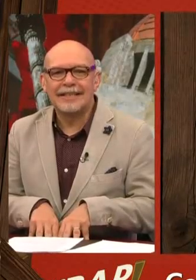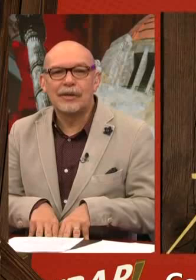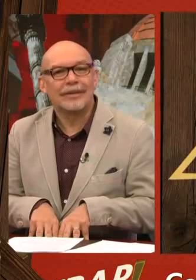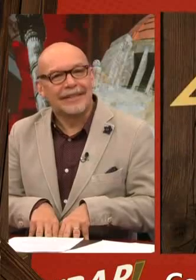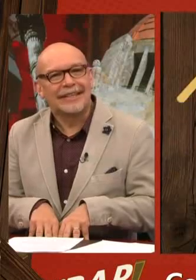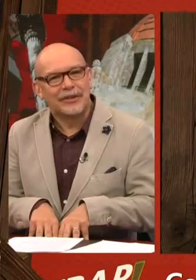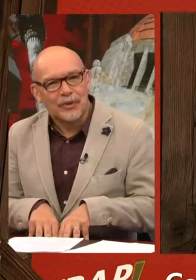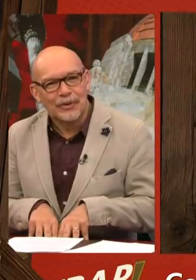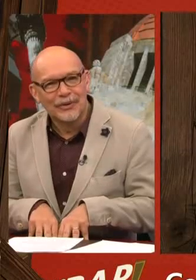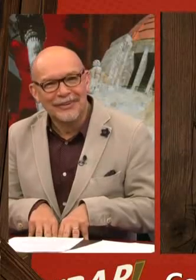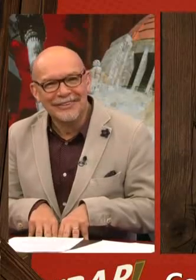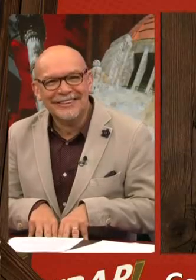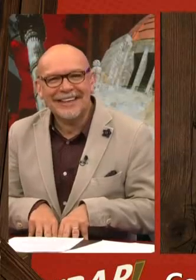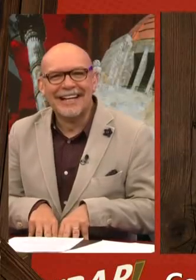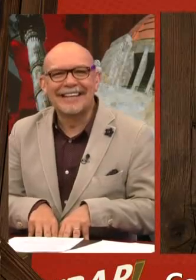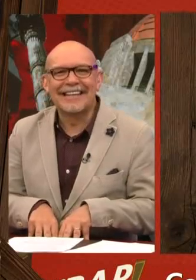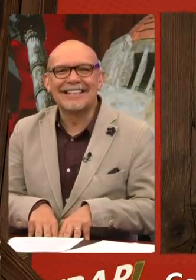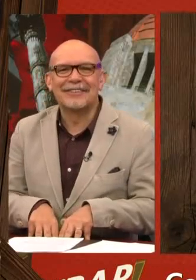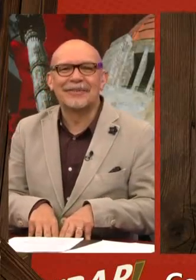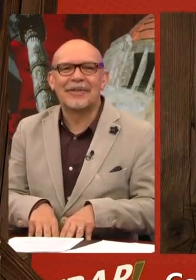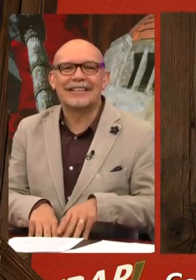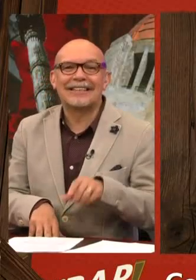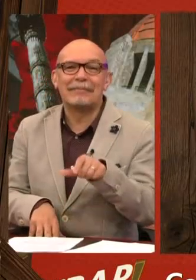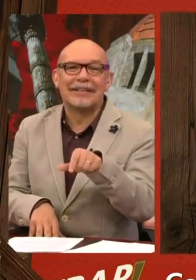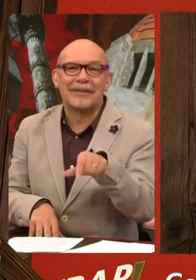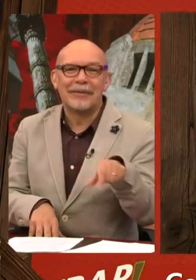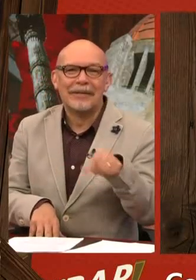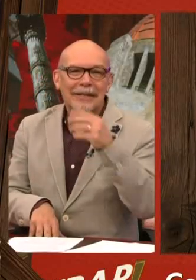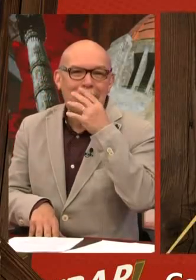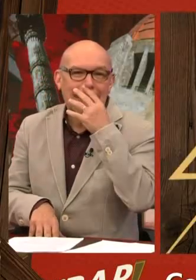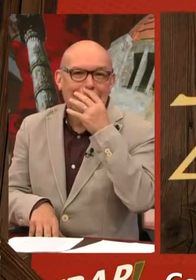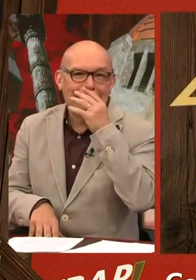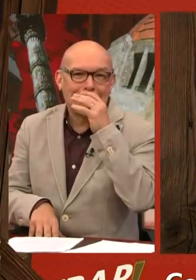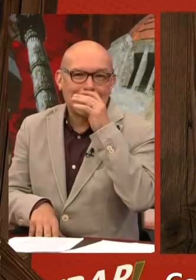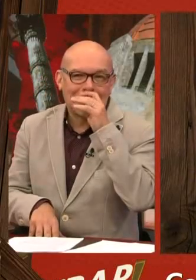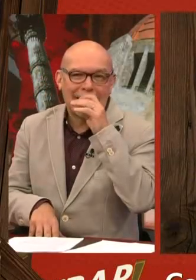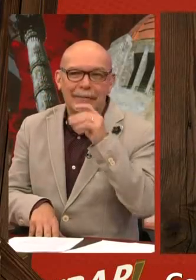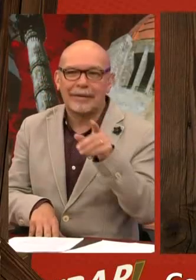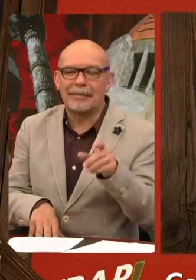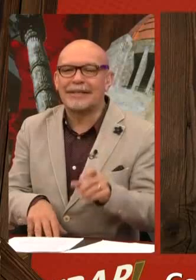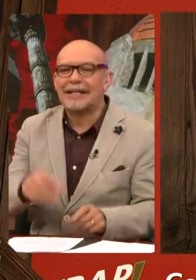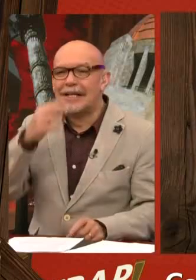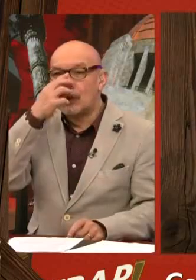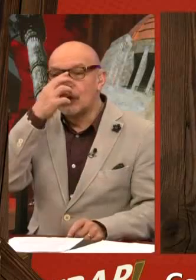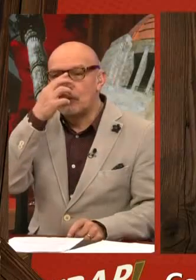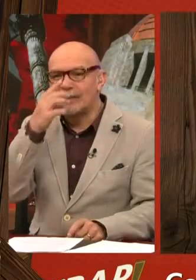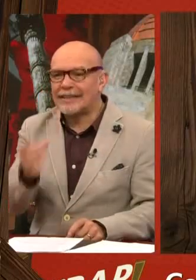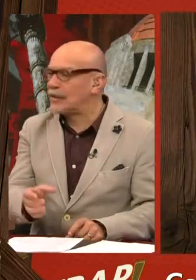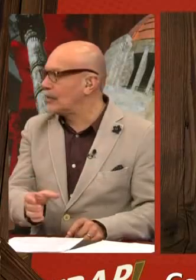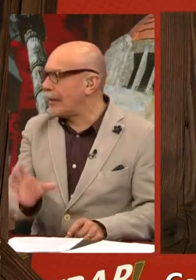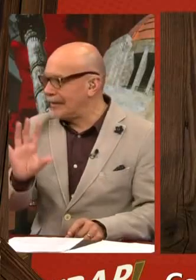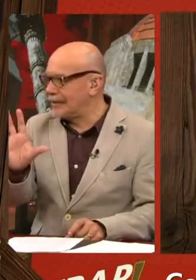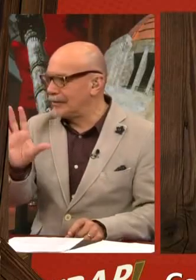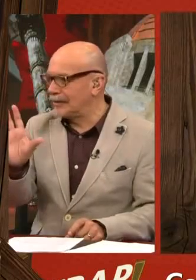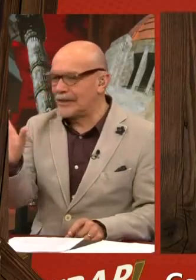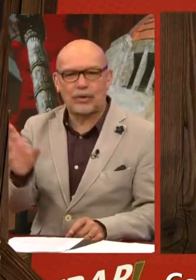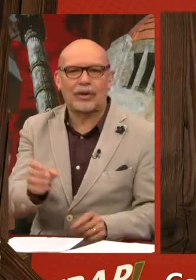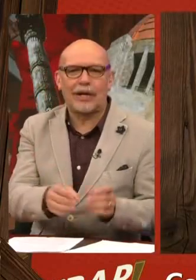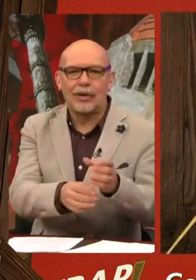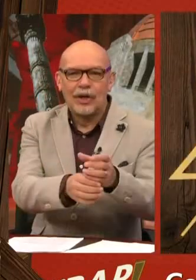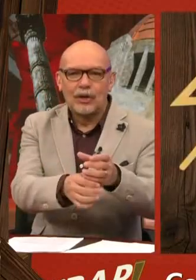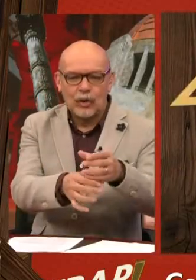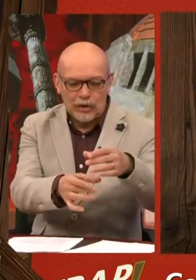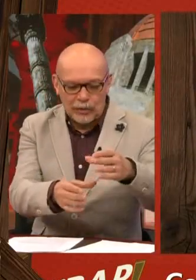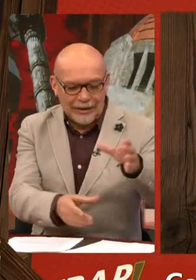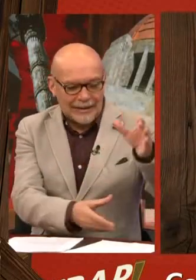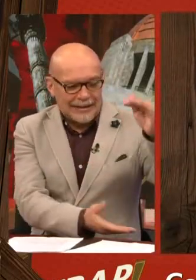entre 5 y 7 Sur, al quitar las estructuras de cemento y rieles que se encontraban previamente. Los postes estos, a ver si estoy